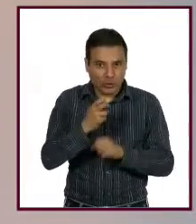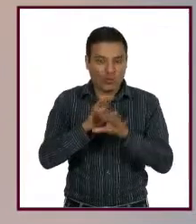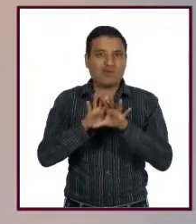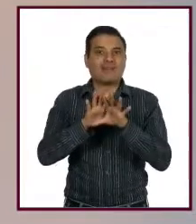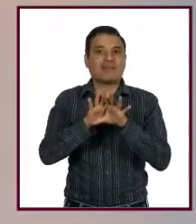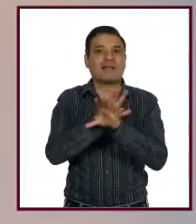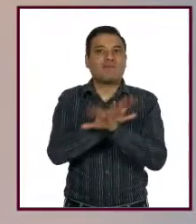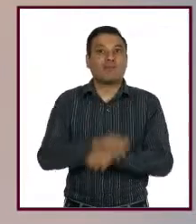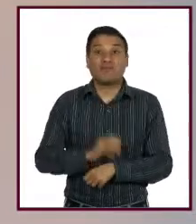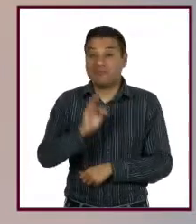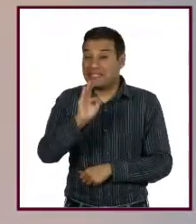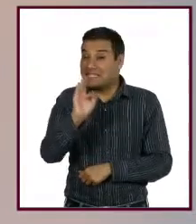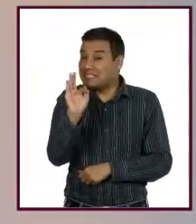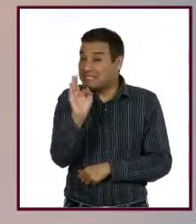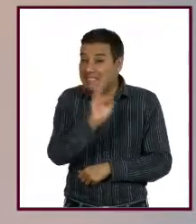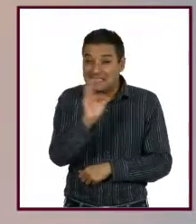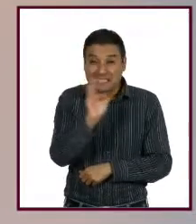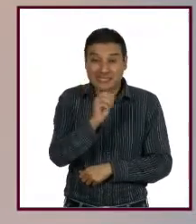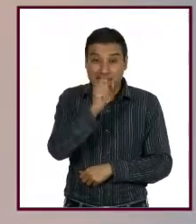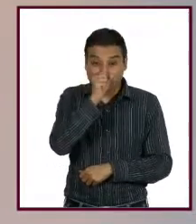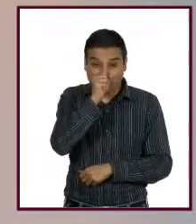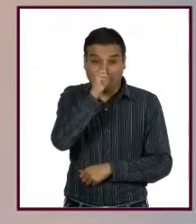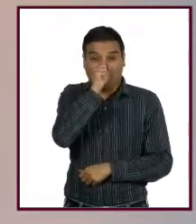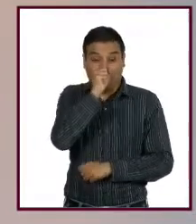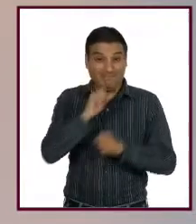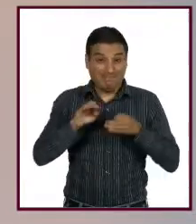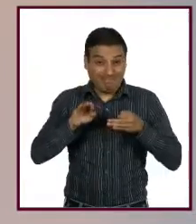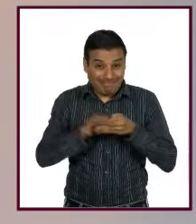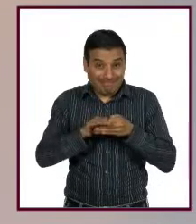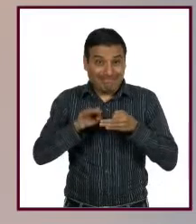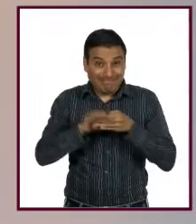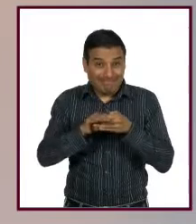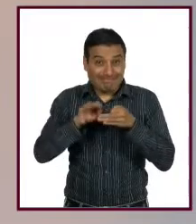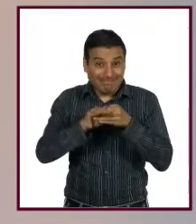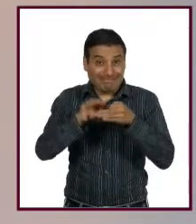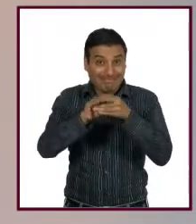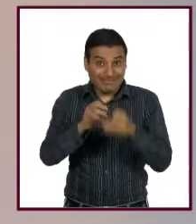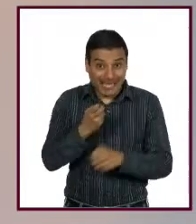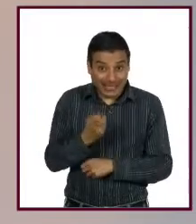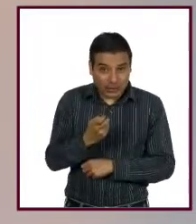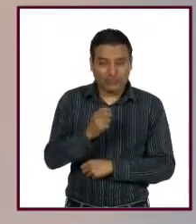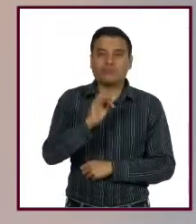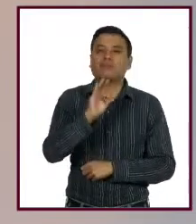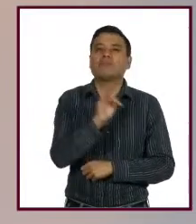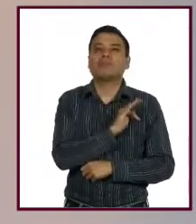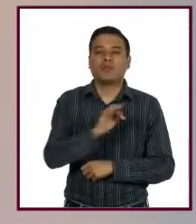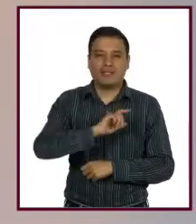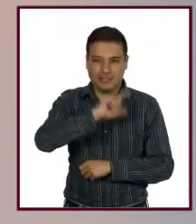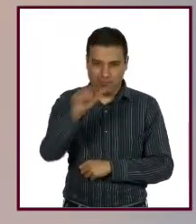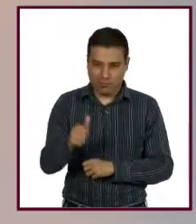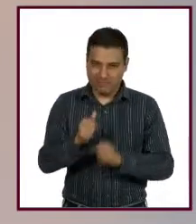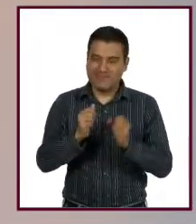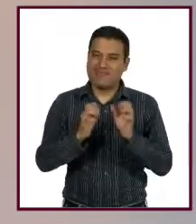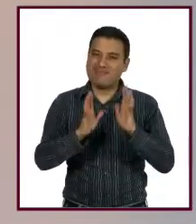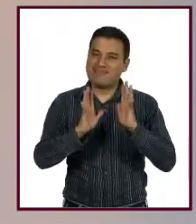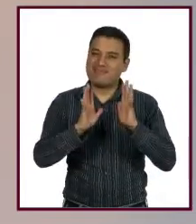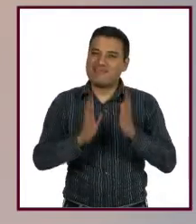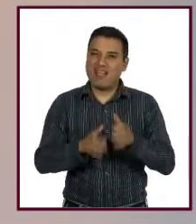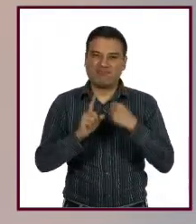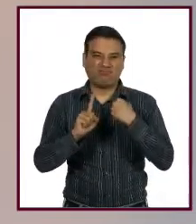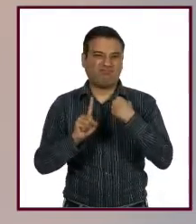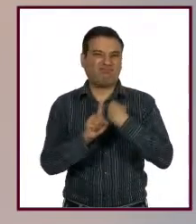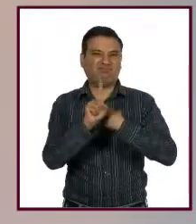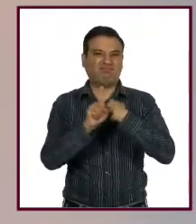lo continuamos haciendo durante el tiempo, generamos esta parte de los trastornos por uso de sustancias que se